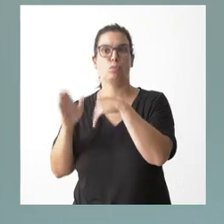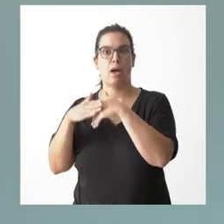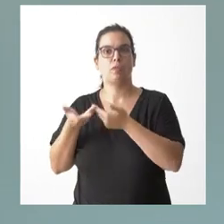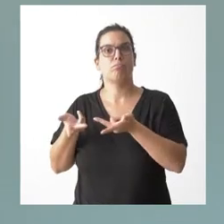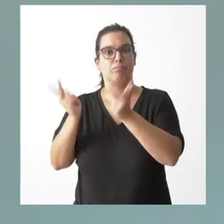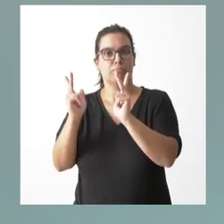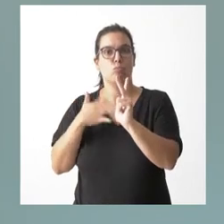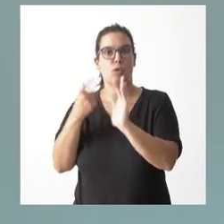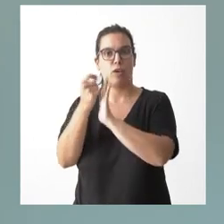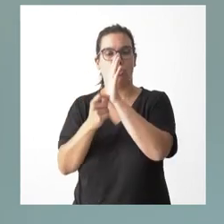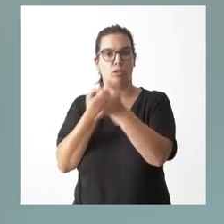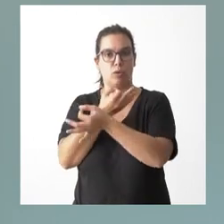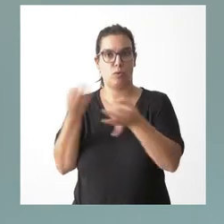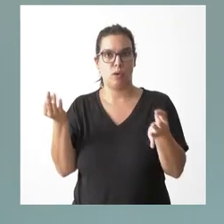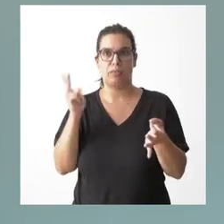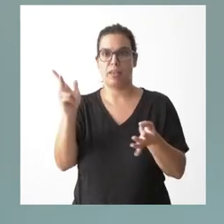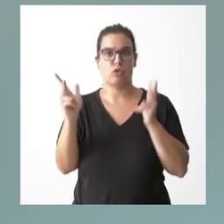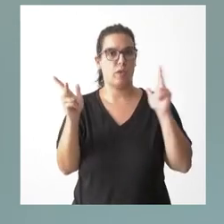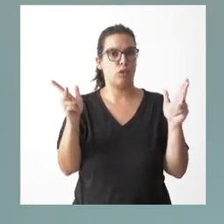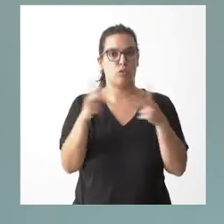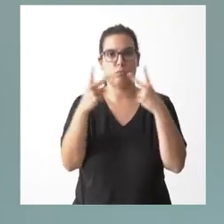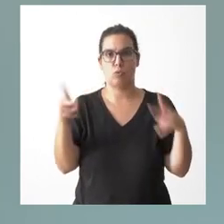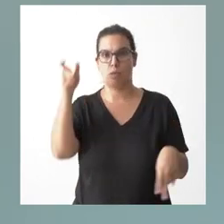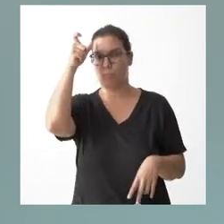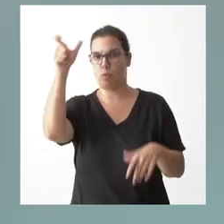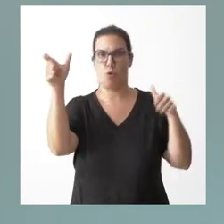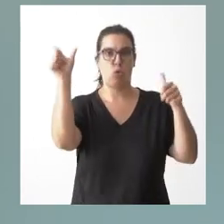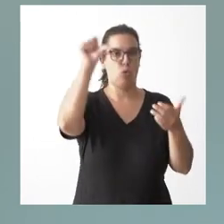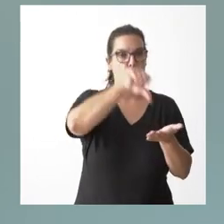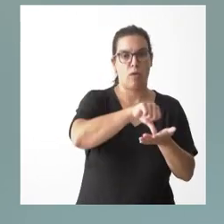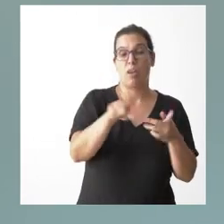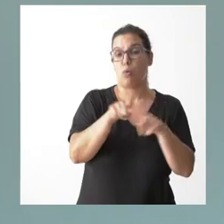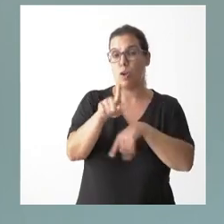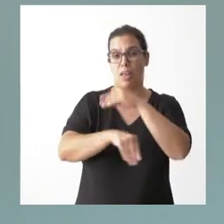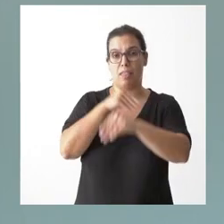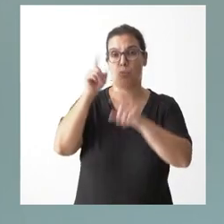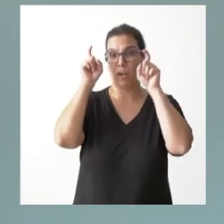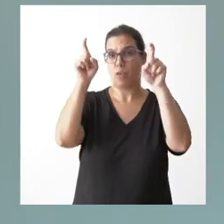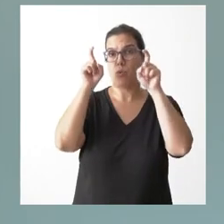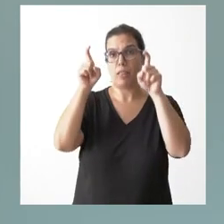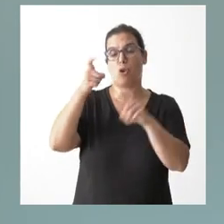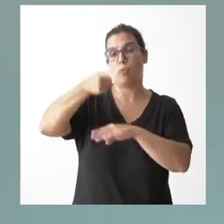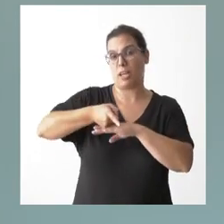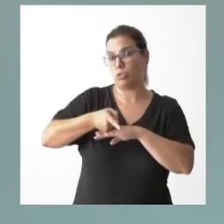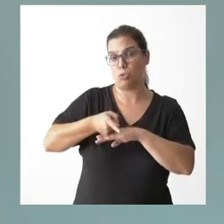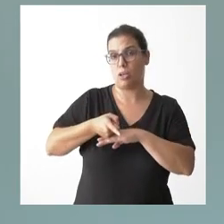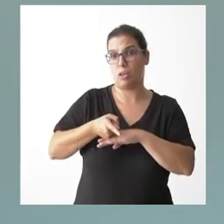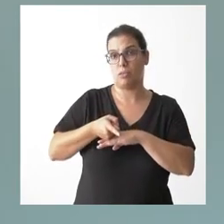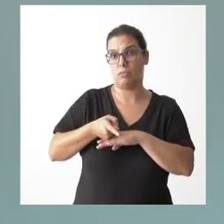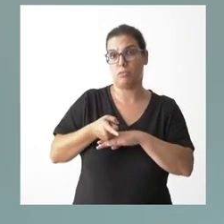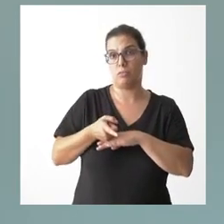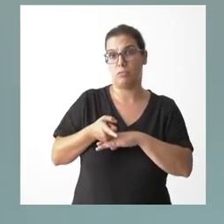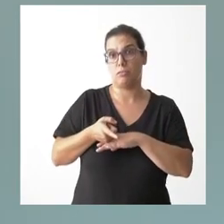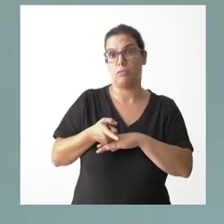mismas condiciones y los mismos derechos que en la zona urbana, igual que lo hacemos con la educación, en este caso, obligatoria, o con la educación